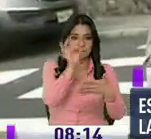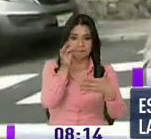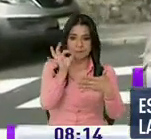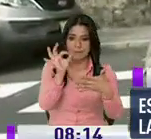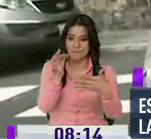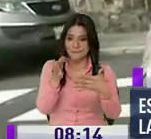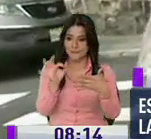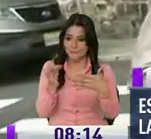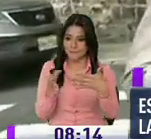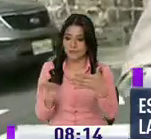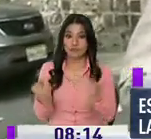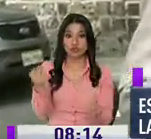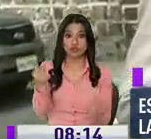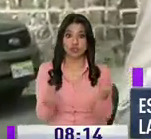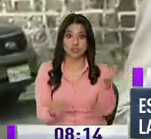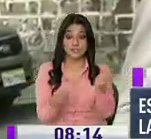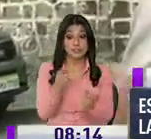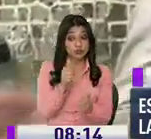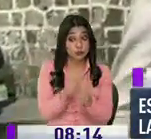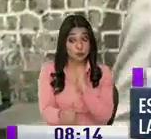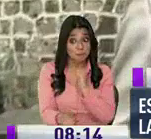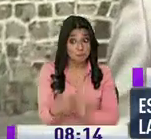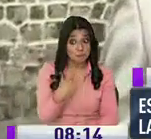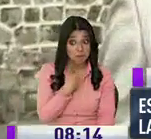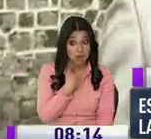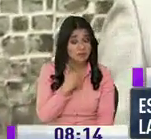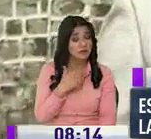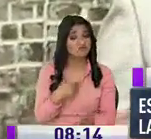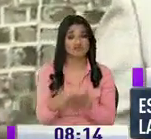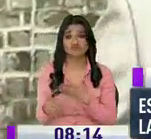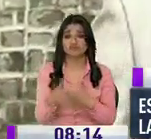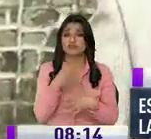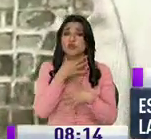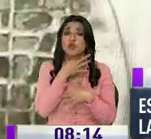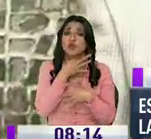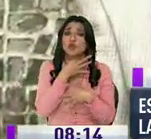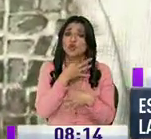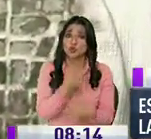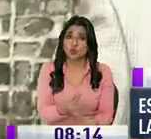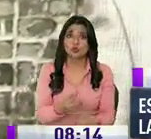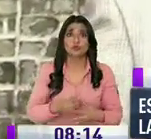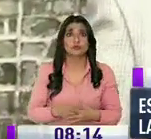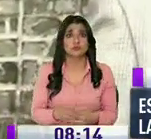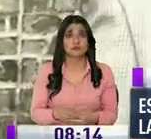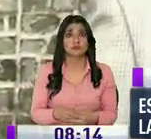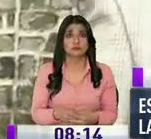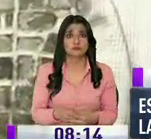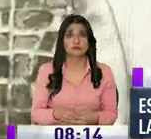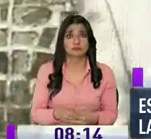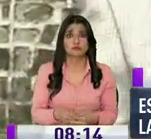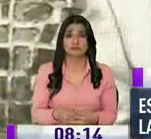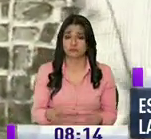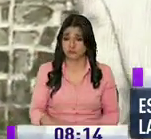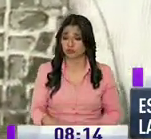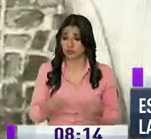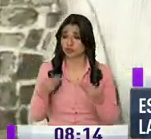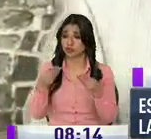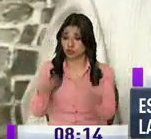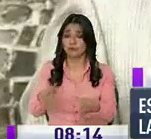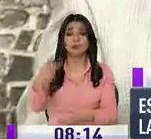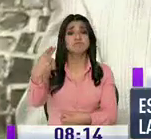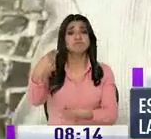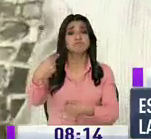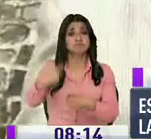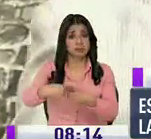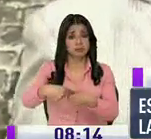coches y si estos no pasan estamos con gusto proporcionándoles la unidad para que puedan de